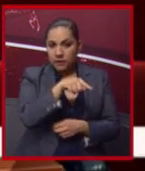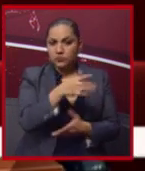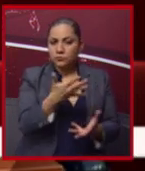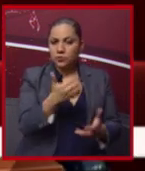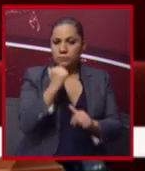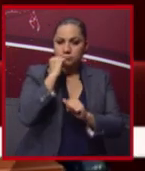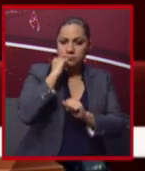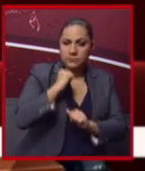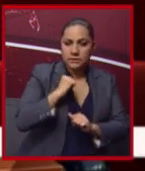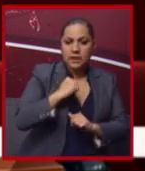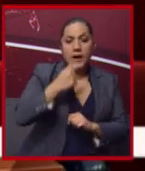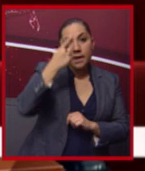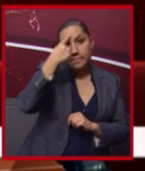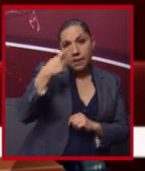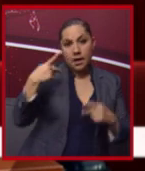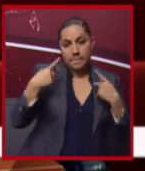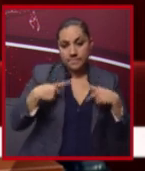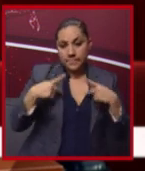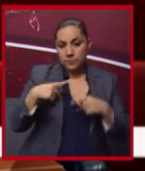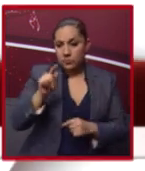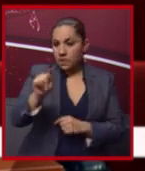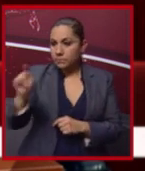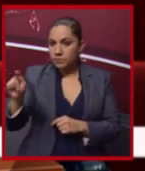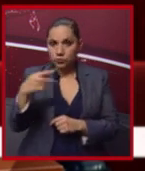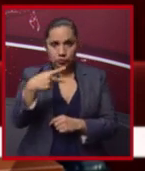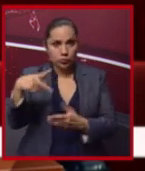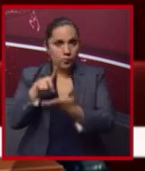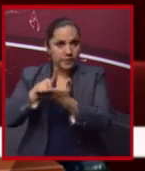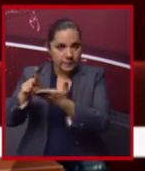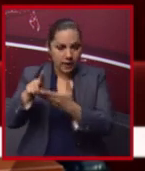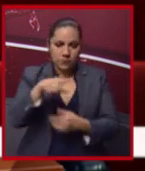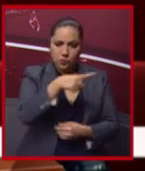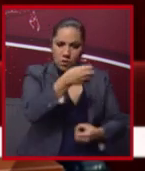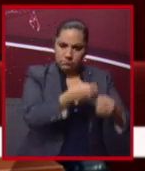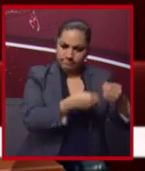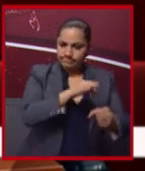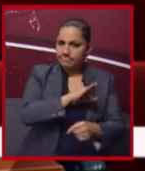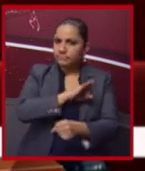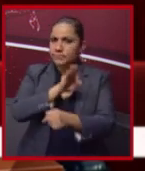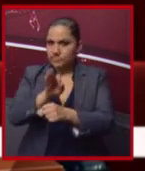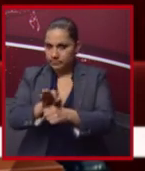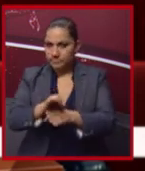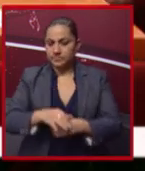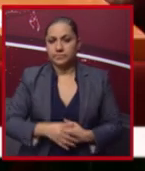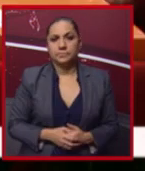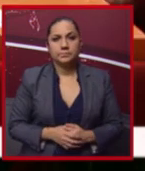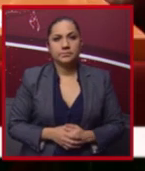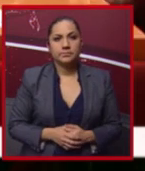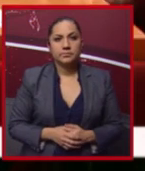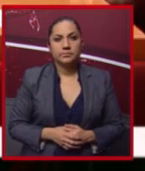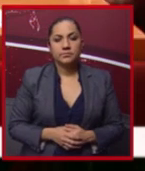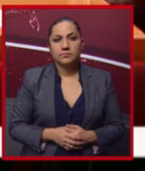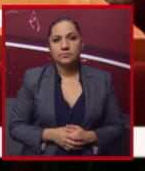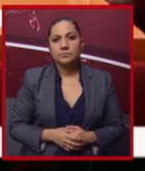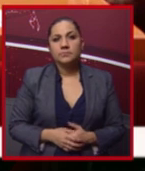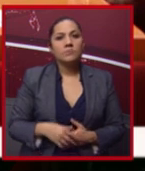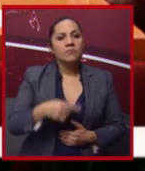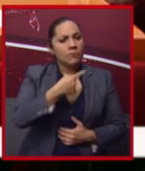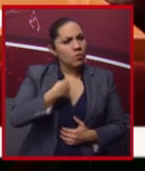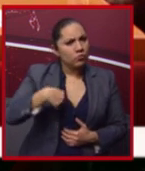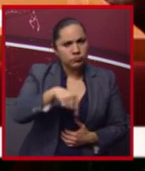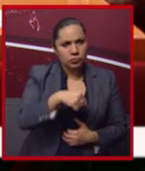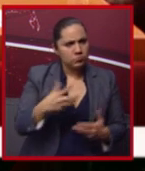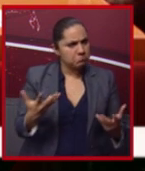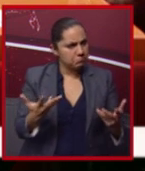ciudadanos a salvo. Saludamos el que la Comisión de